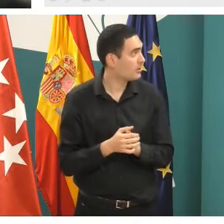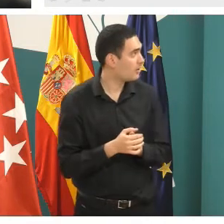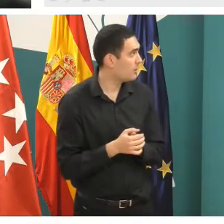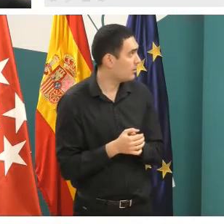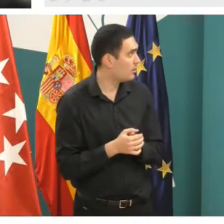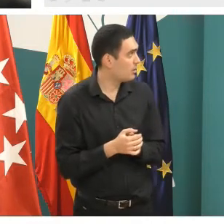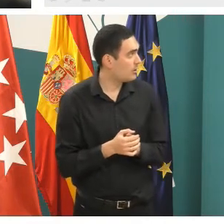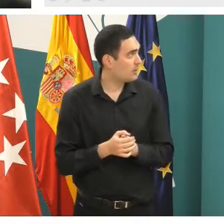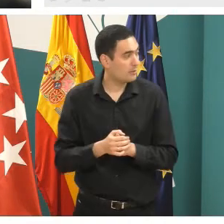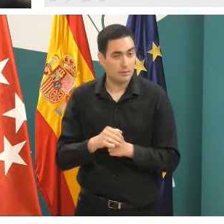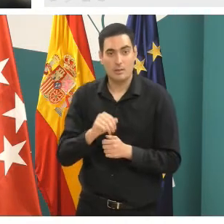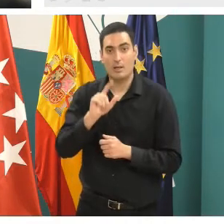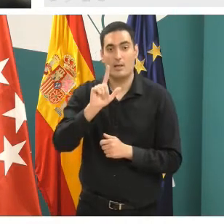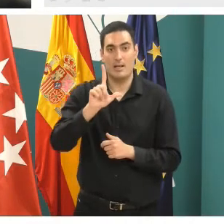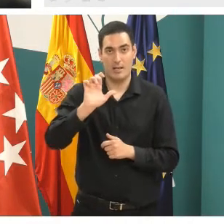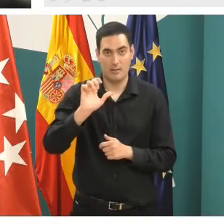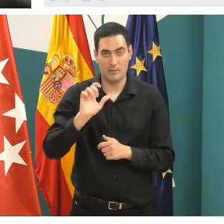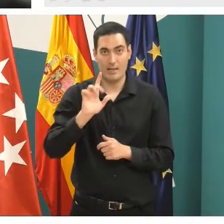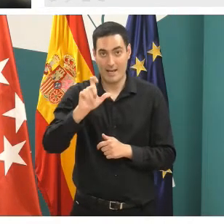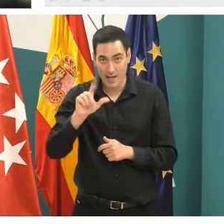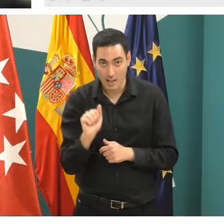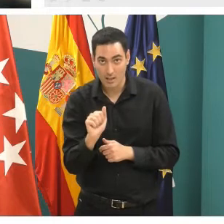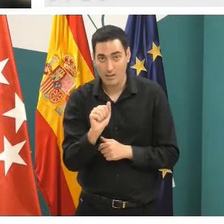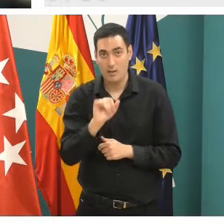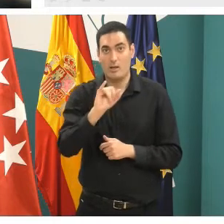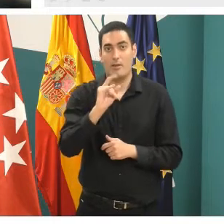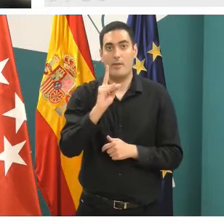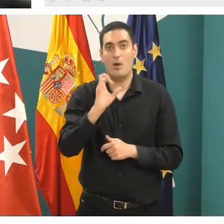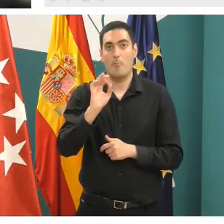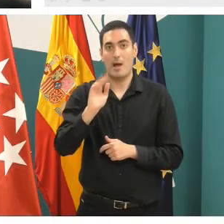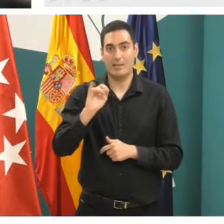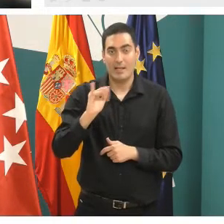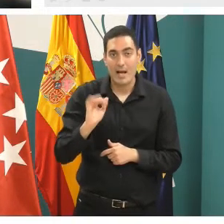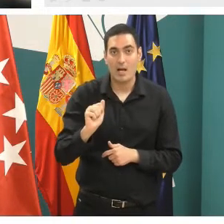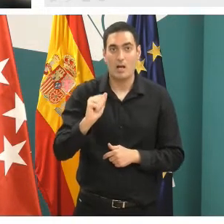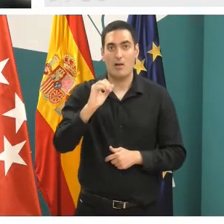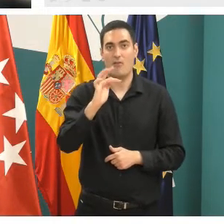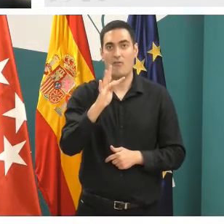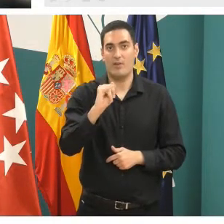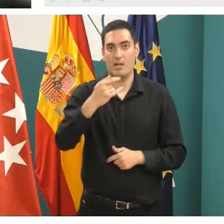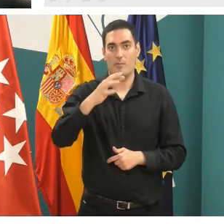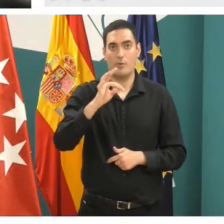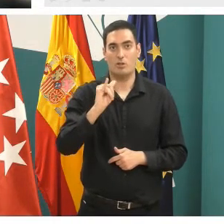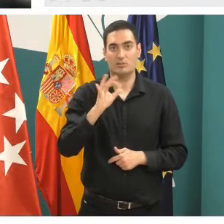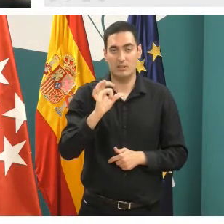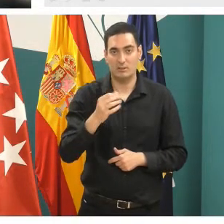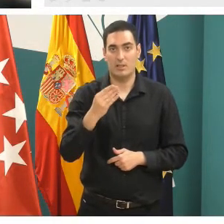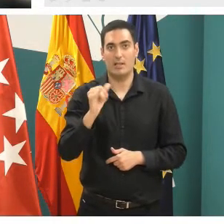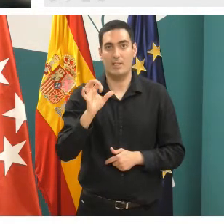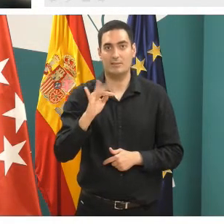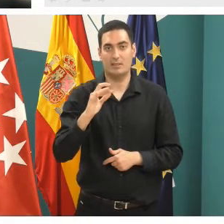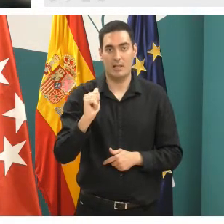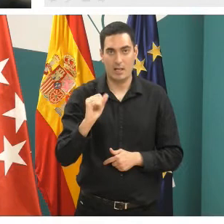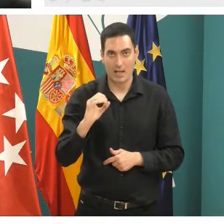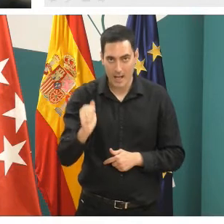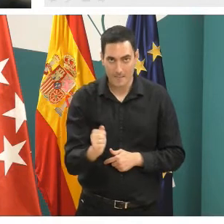la esclerosis lateral amiotrófica, la fibrosis pulmonar idiopática, la fibrosis quística, la hipertensión pulmonar, la esteocitosis pulmonar,